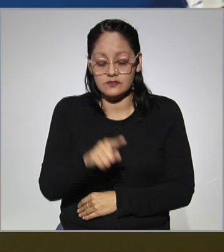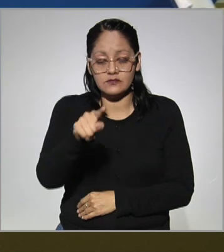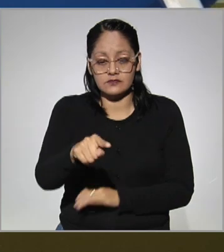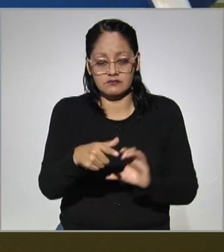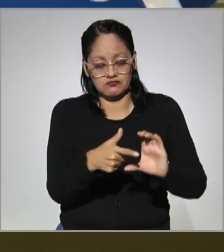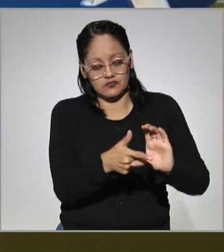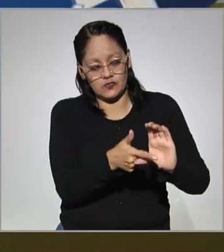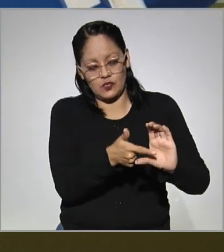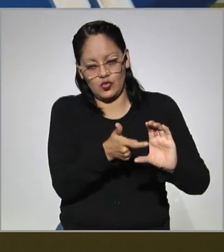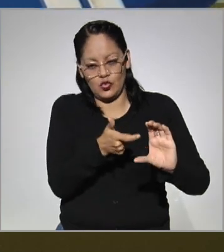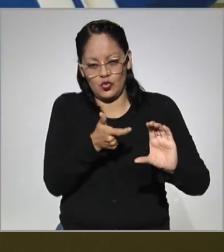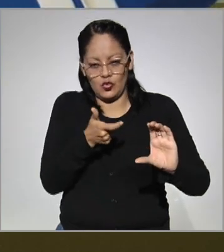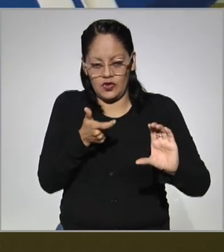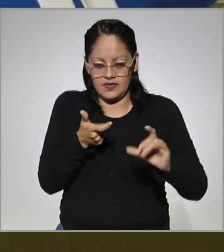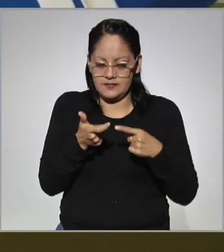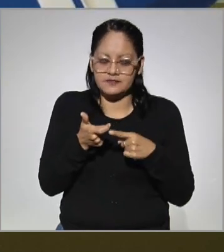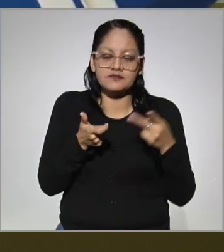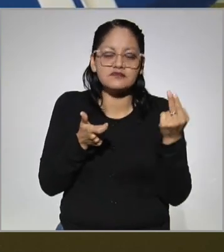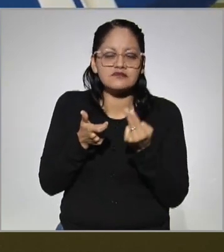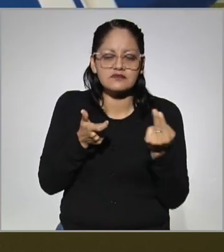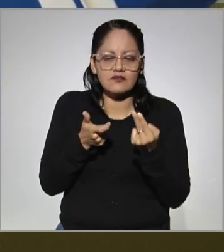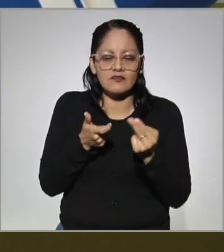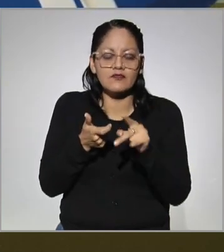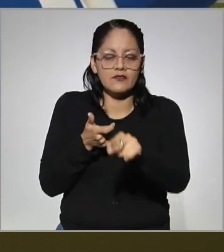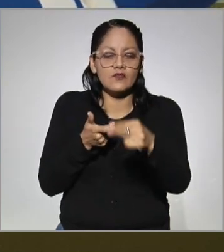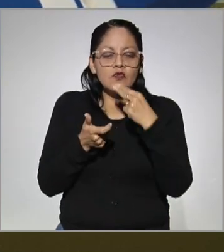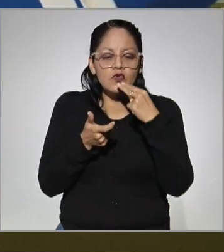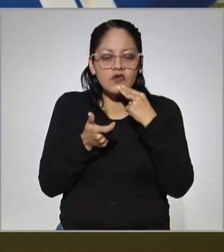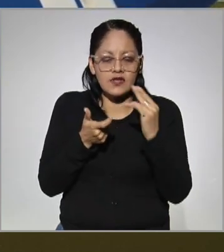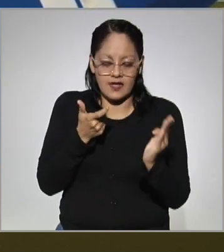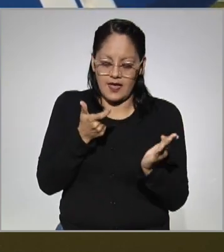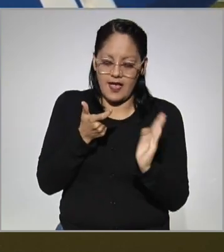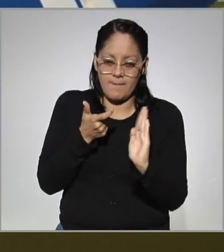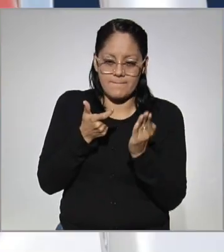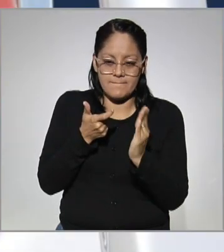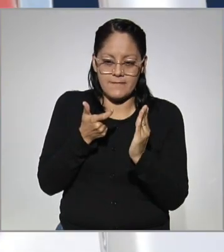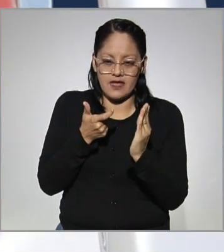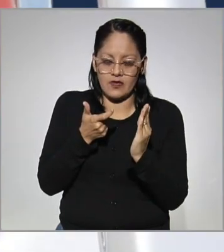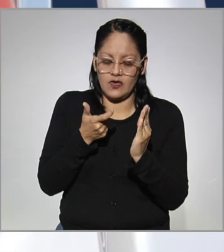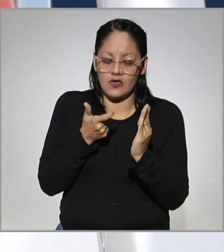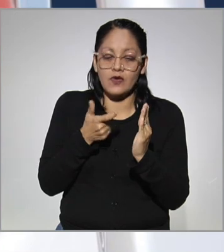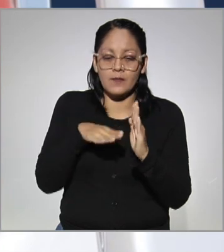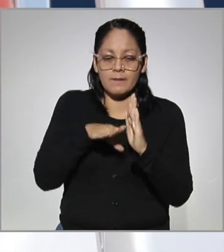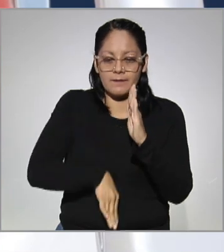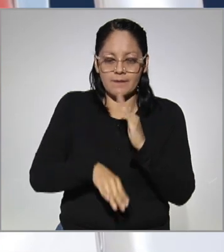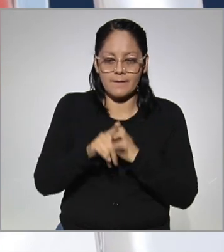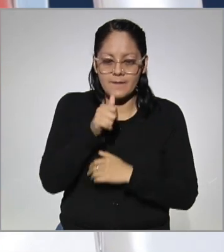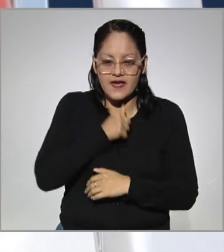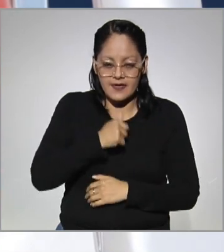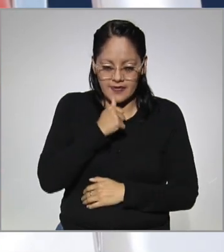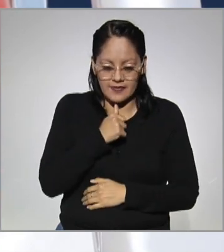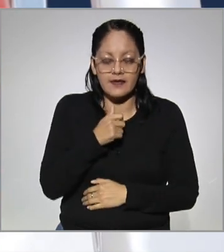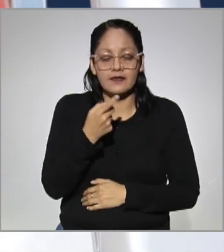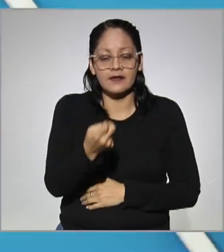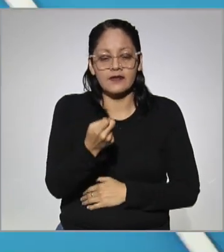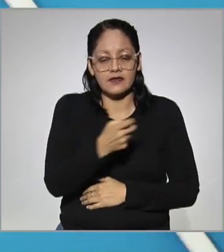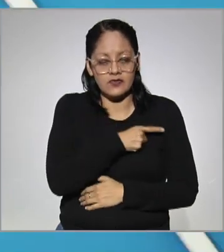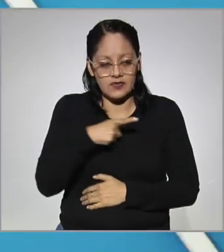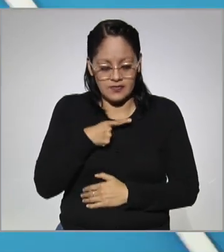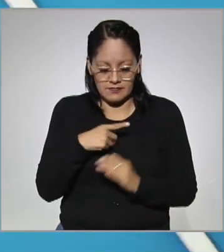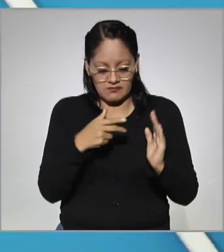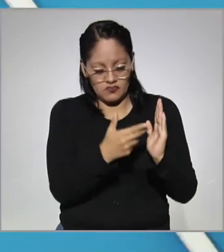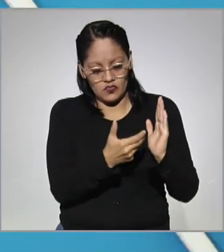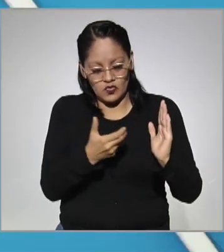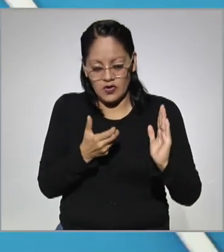Papa Nicolau se requiere utilizar un espejo vaginal, el cual normalmente debe ser